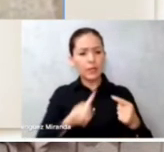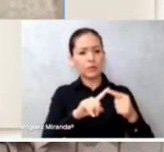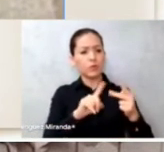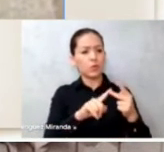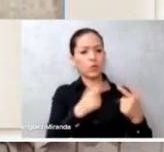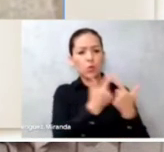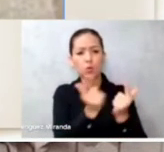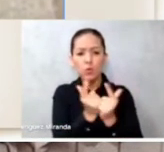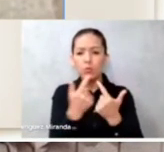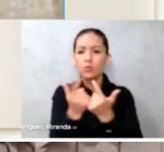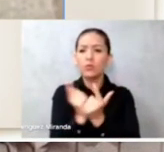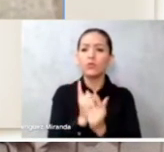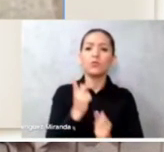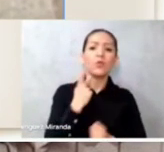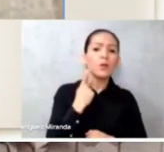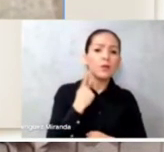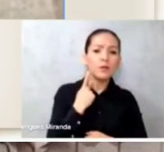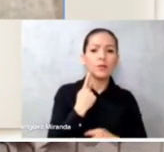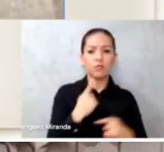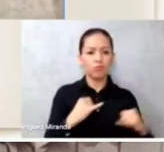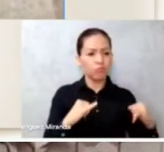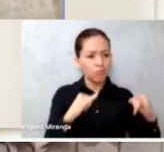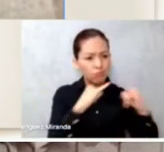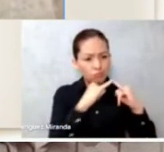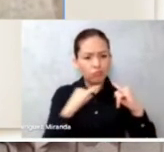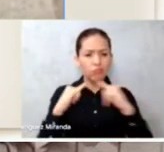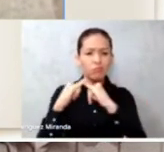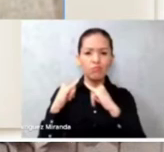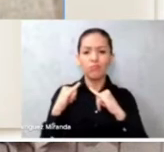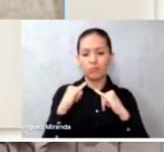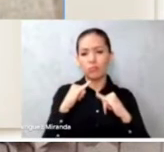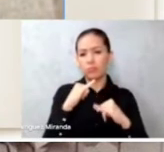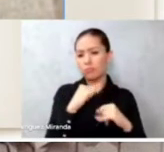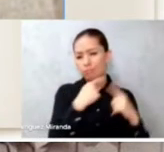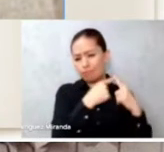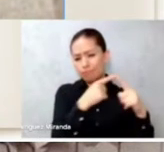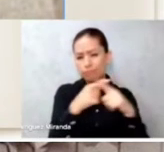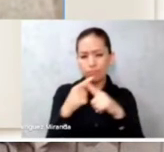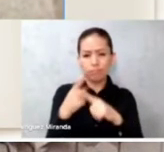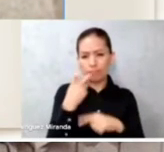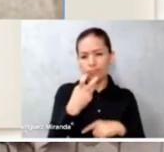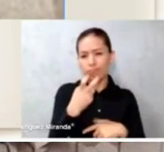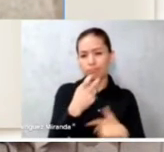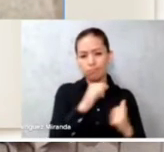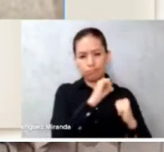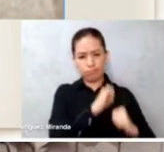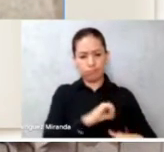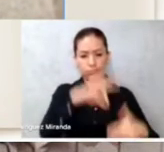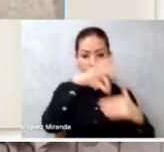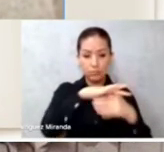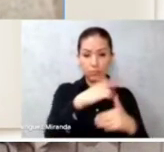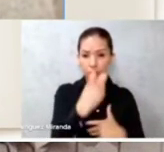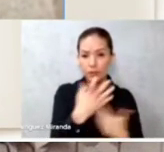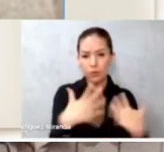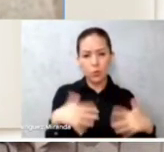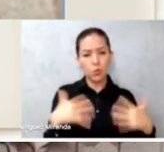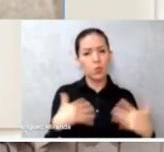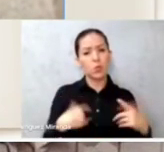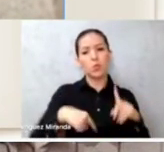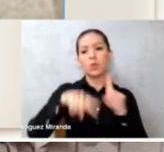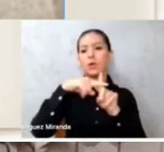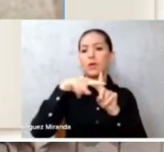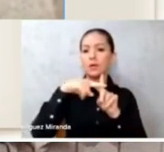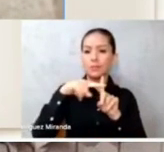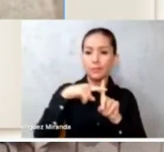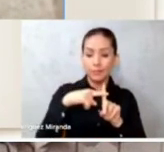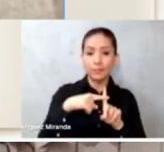e instituciones, de todas las instituciones electorales. Eso es un gesto positivo y una señal que la